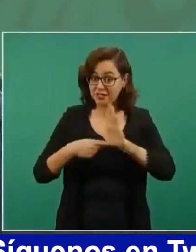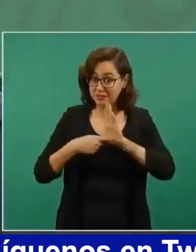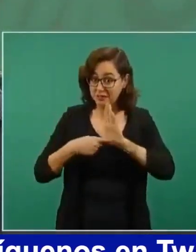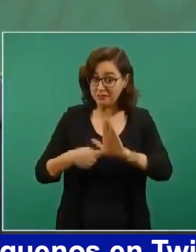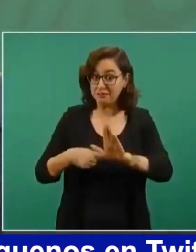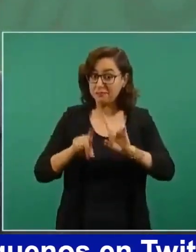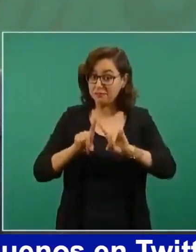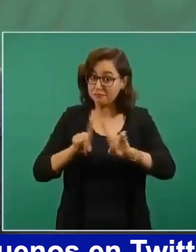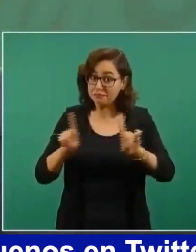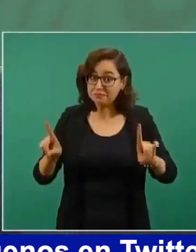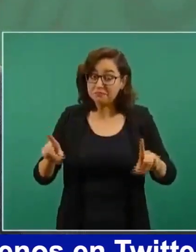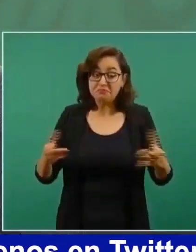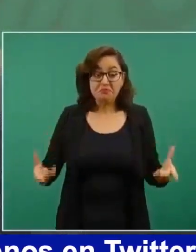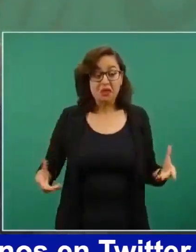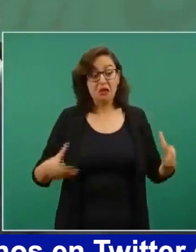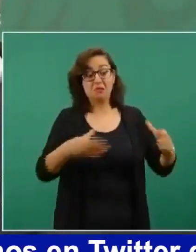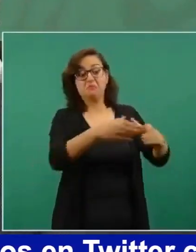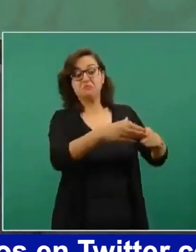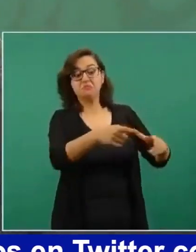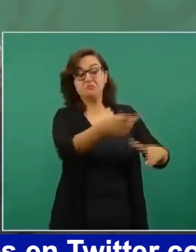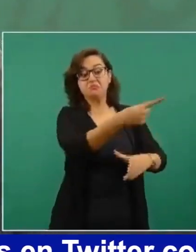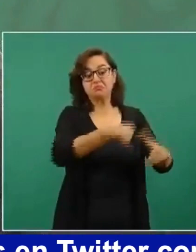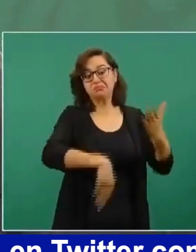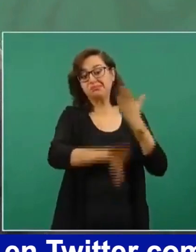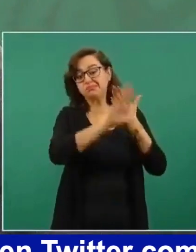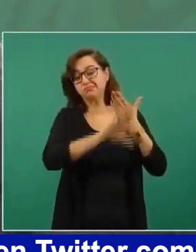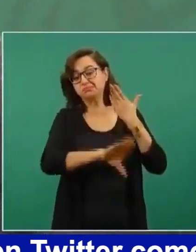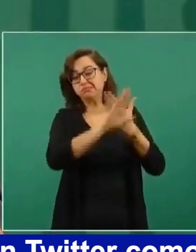o alquilada quiera